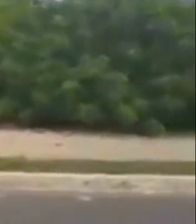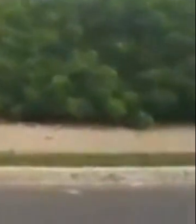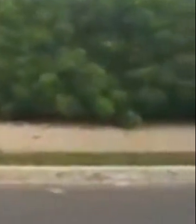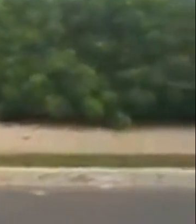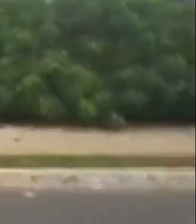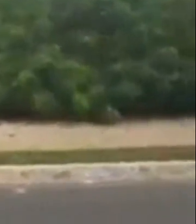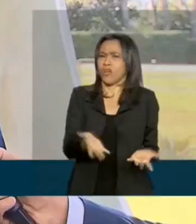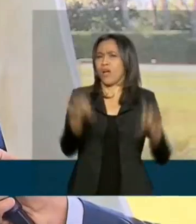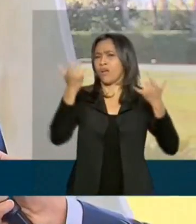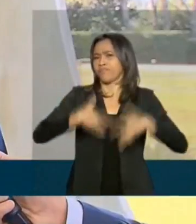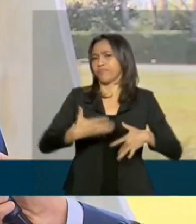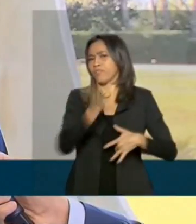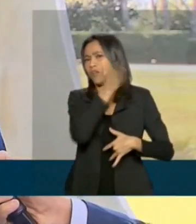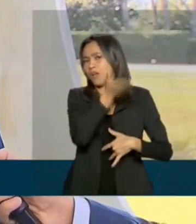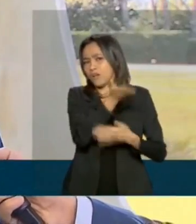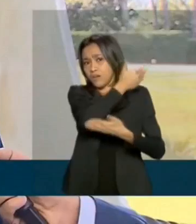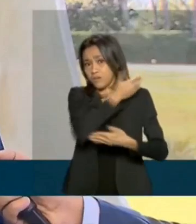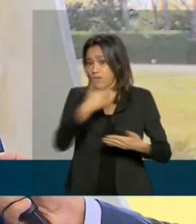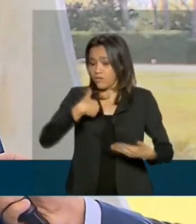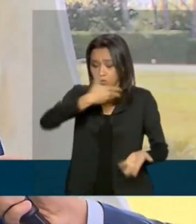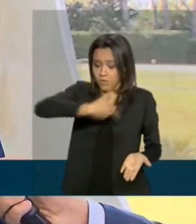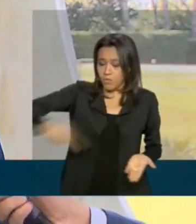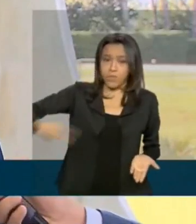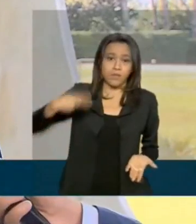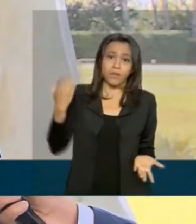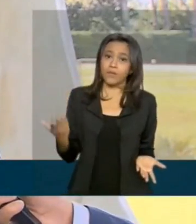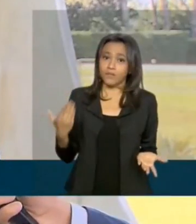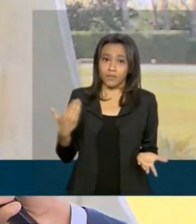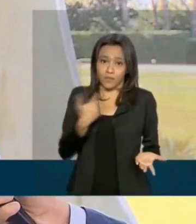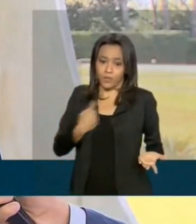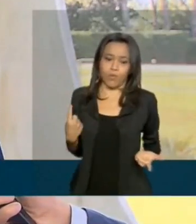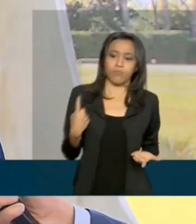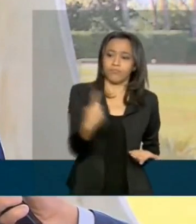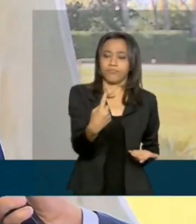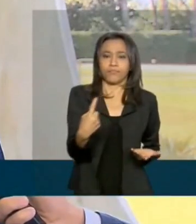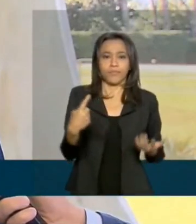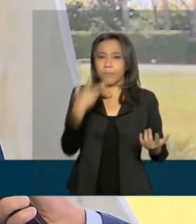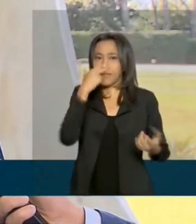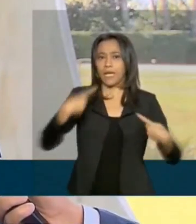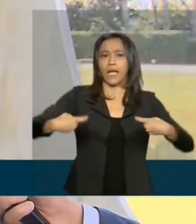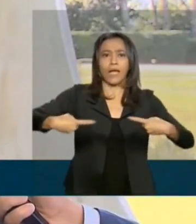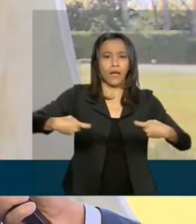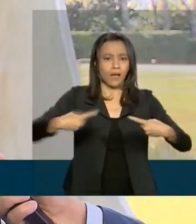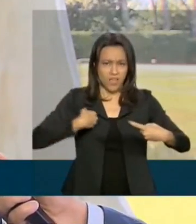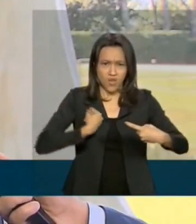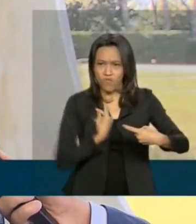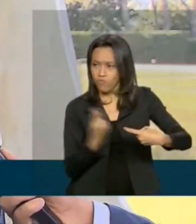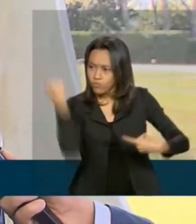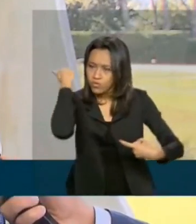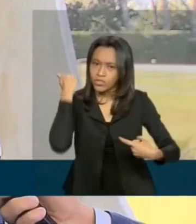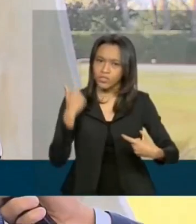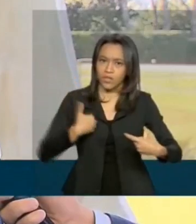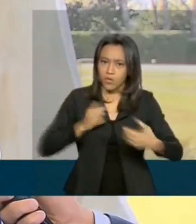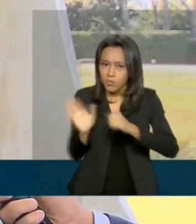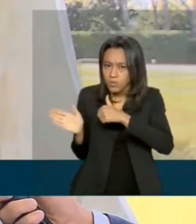70 mil muertes soy el presidente de la república estoy al frente no eludo mi responsabilidad y no me retiro de la gente me gusta estar